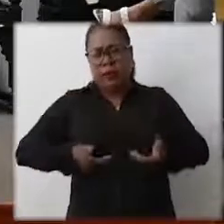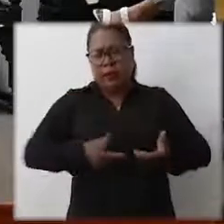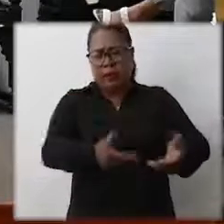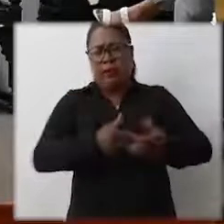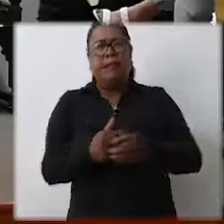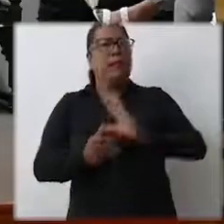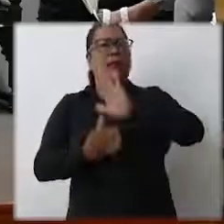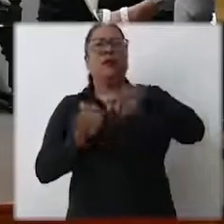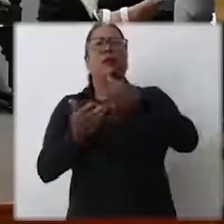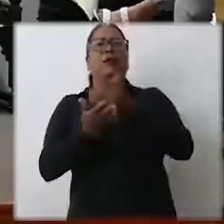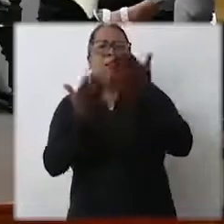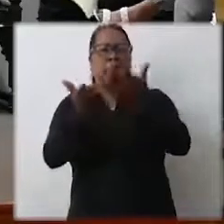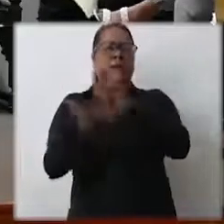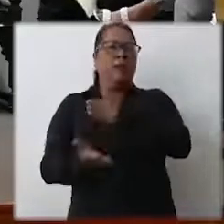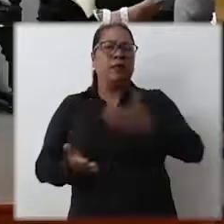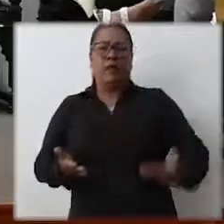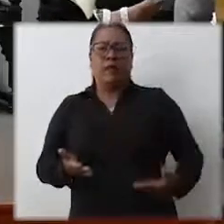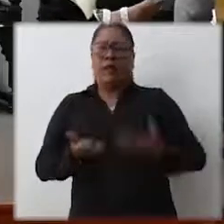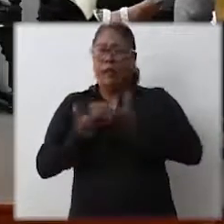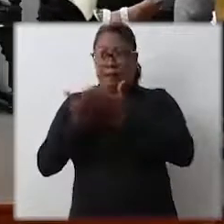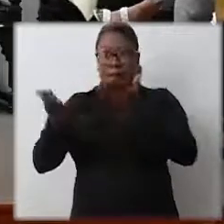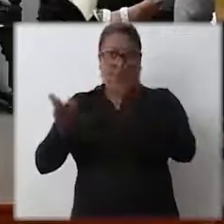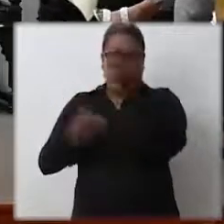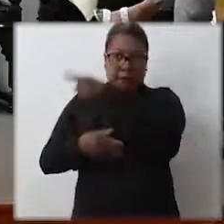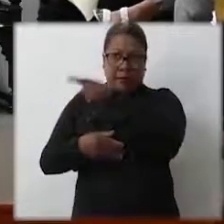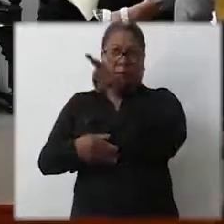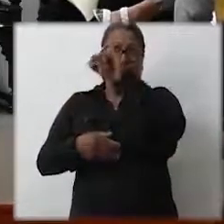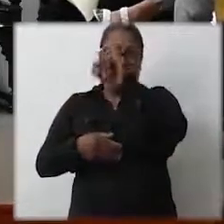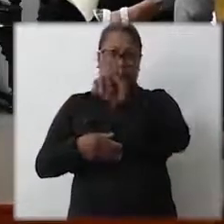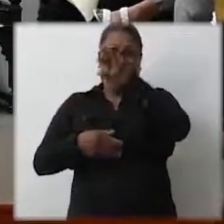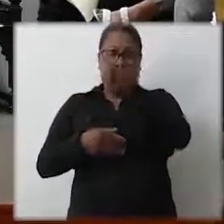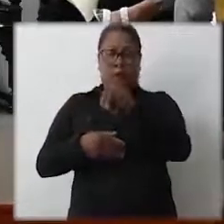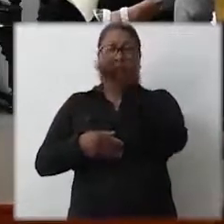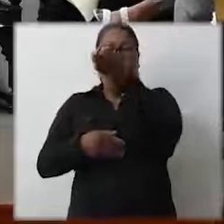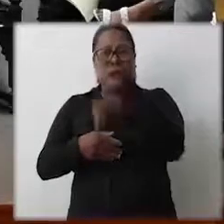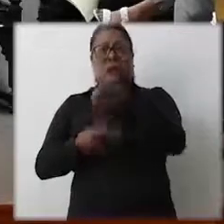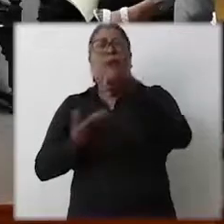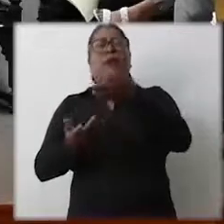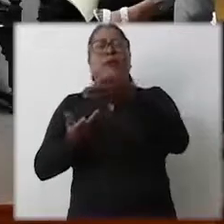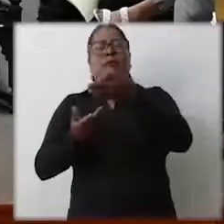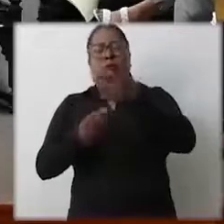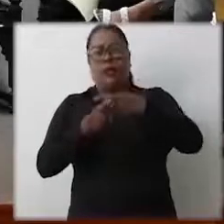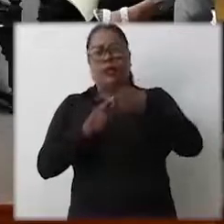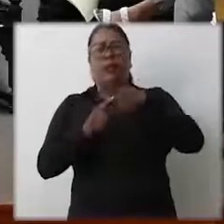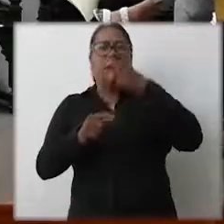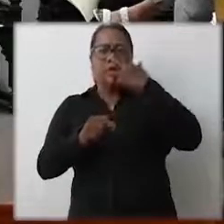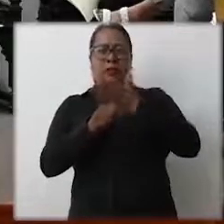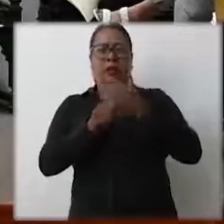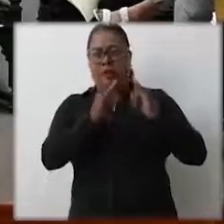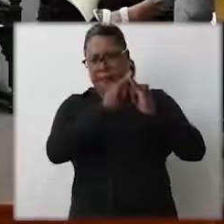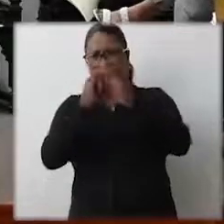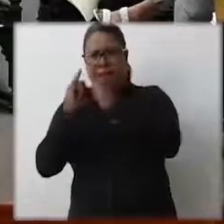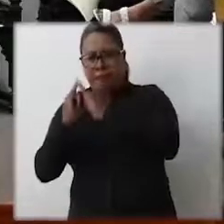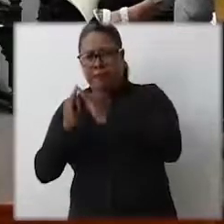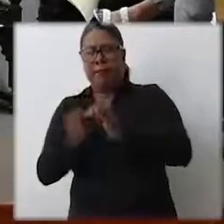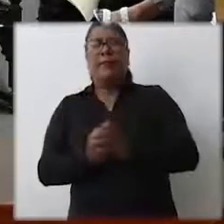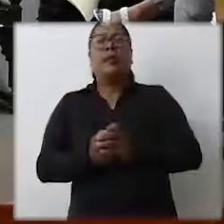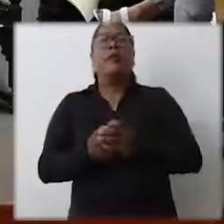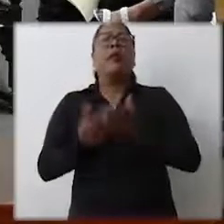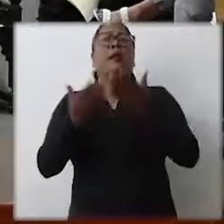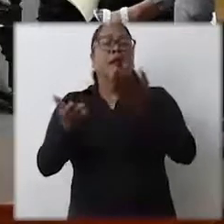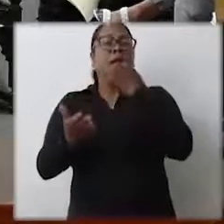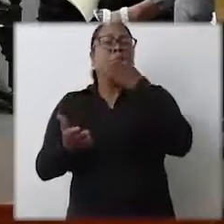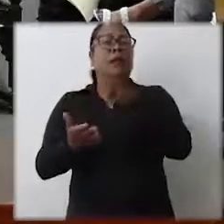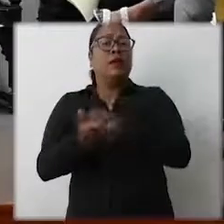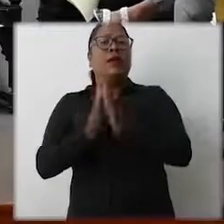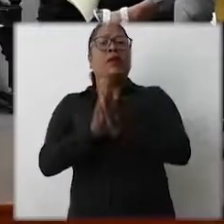servidor con el que se acaba de dar cuenta. En votación económica se pregunta si es de aprobarse el punto de acuerdo suscrito por el presidente